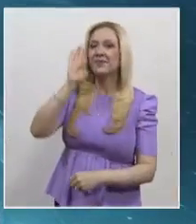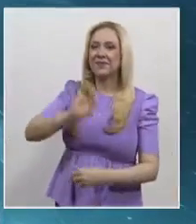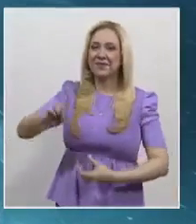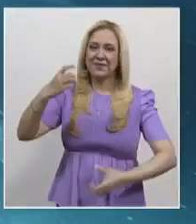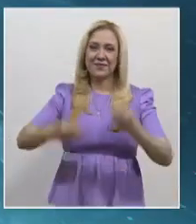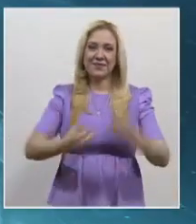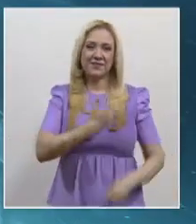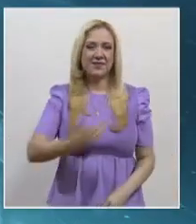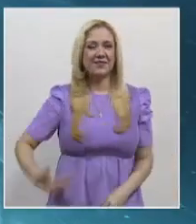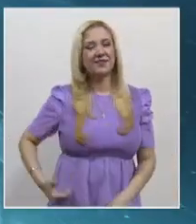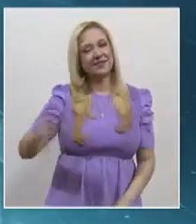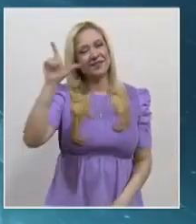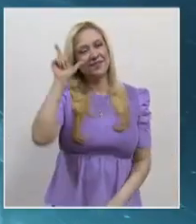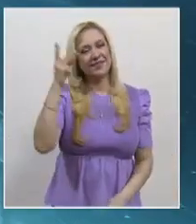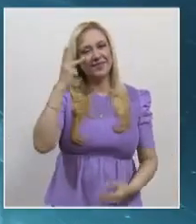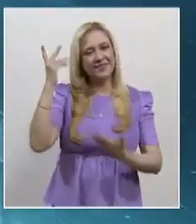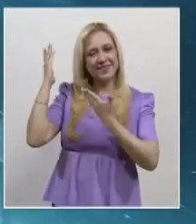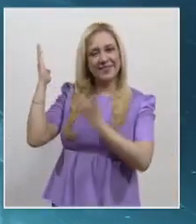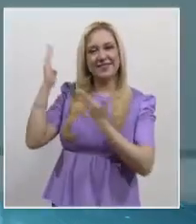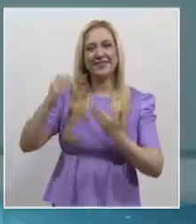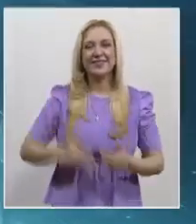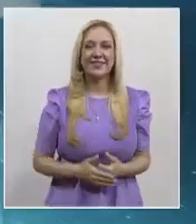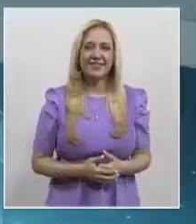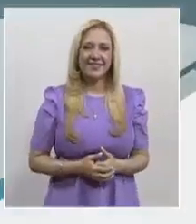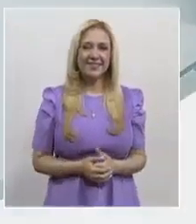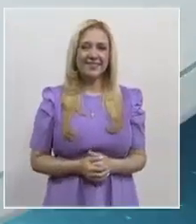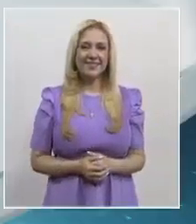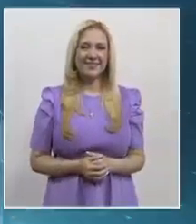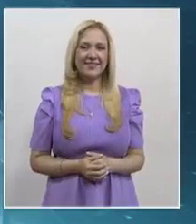ministra presidenta Norma Lucía Piña Hernández.